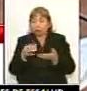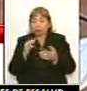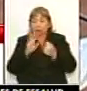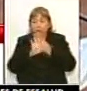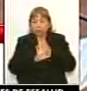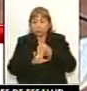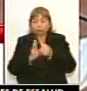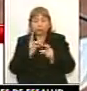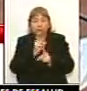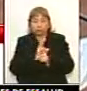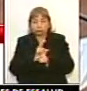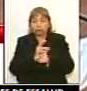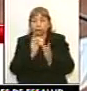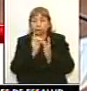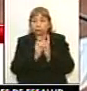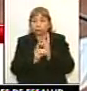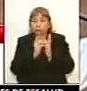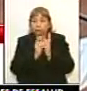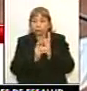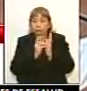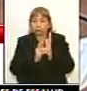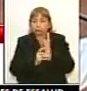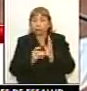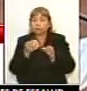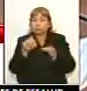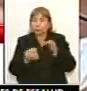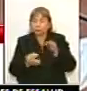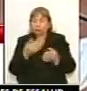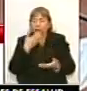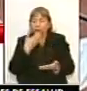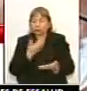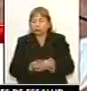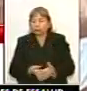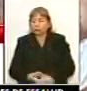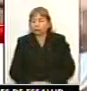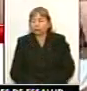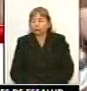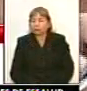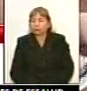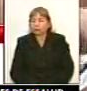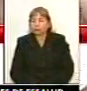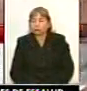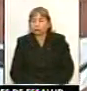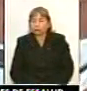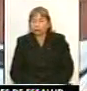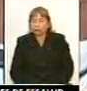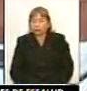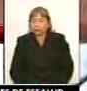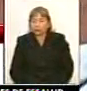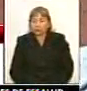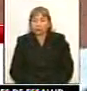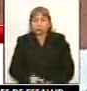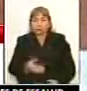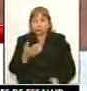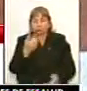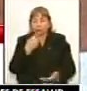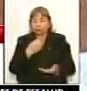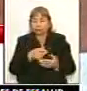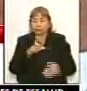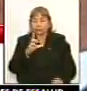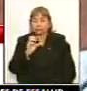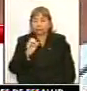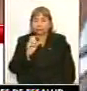respaldar este dictamen, señor, porque es un dictamen de justicia. Muchas gracias. Gracias, congresista Escano. Tiene la palabra el congresista Pedro